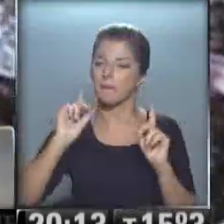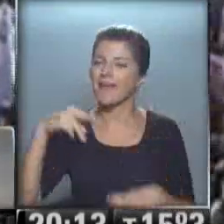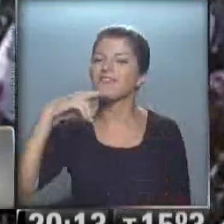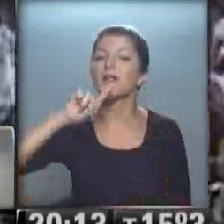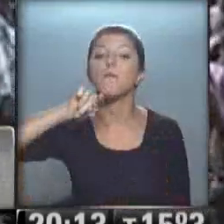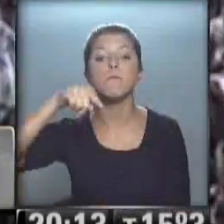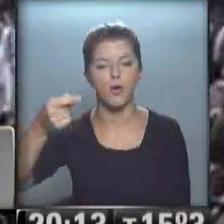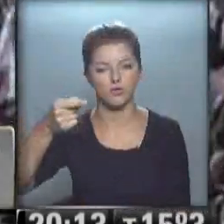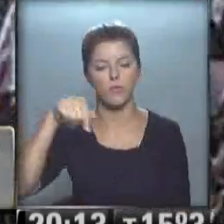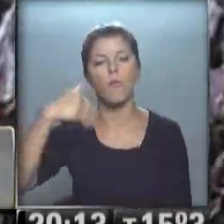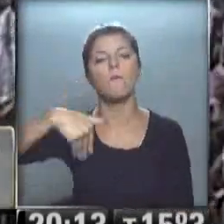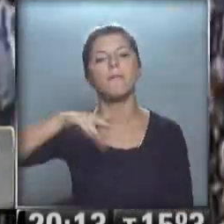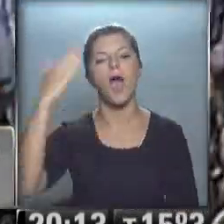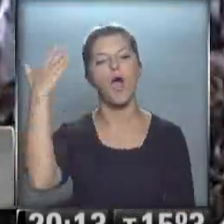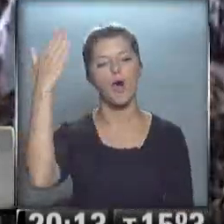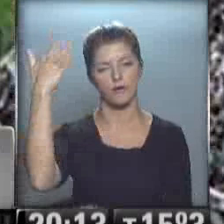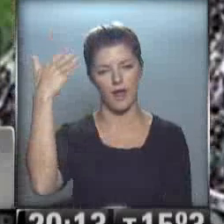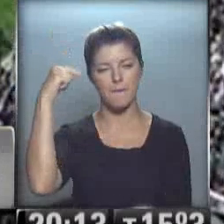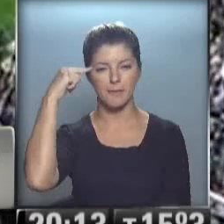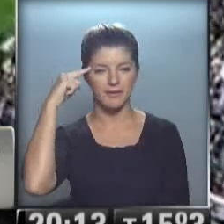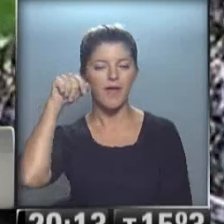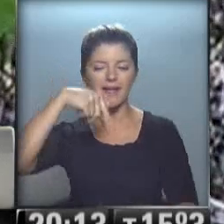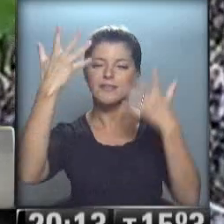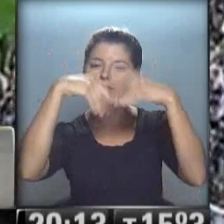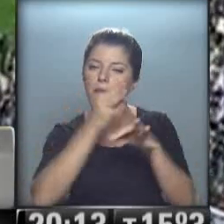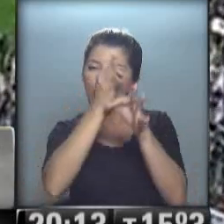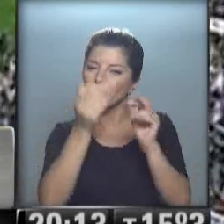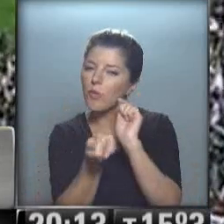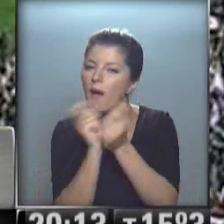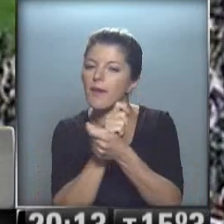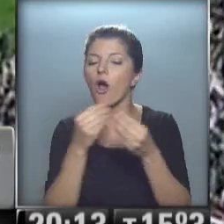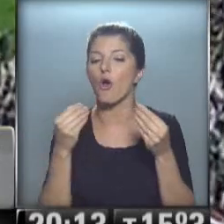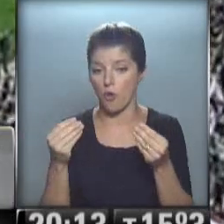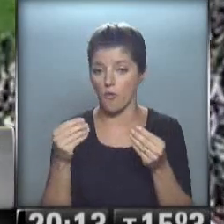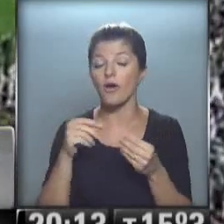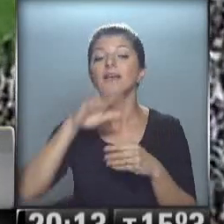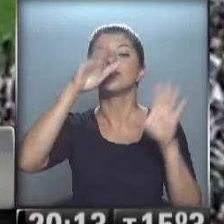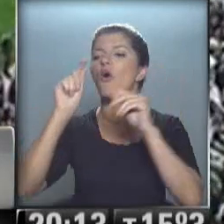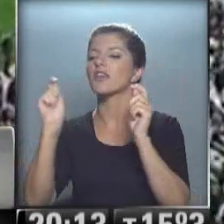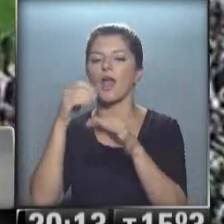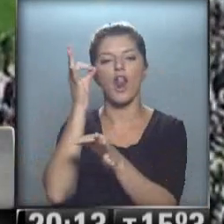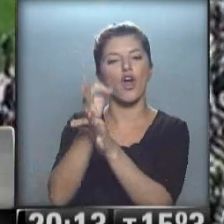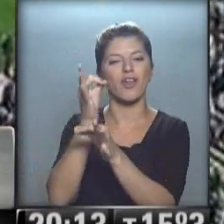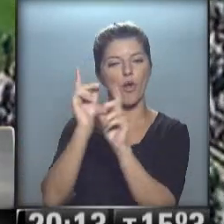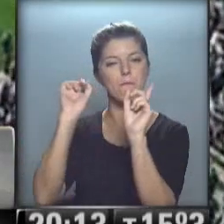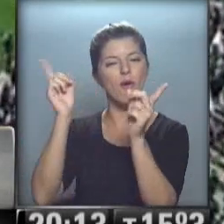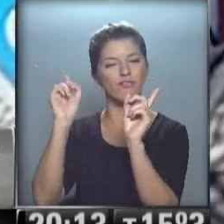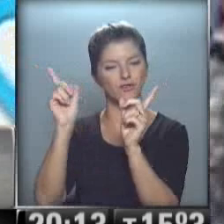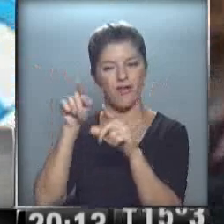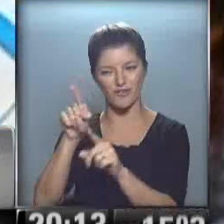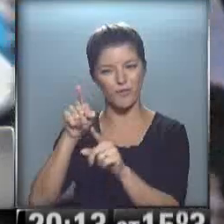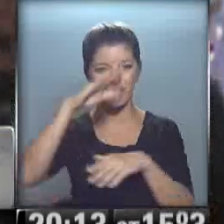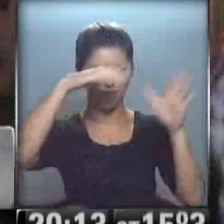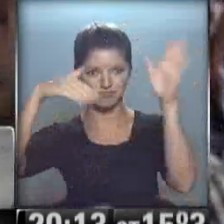de mayo va a haber una jornada reflexiva por la reforma educacional convocada por el Colegio de Profesores. Esto, la verdad, es inédito,